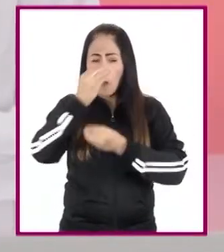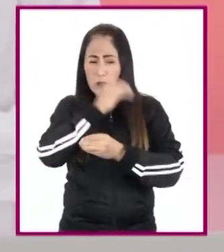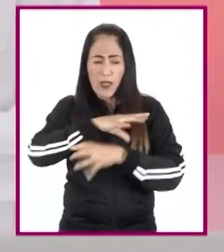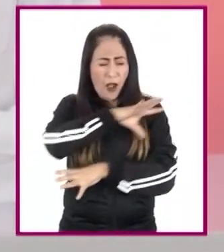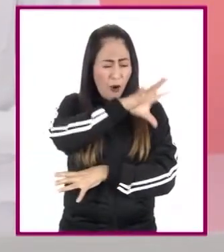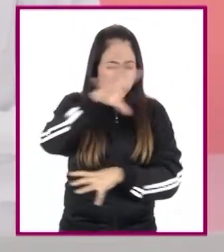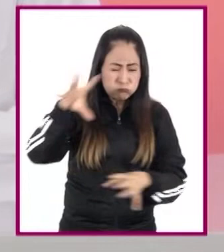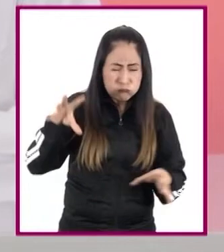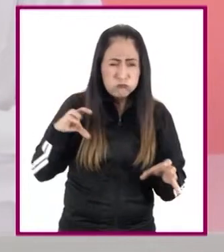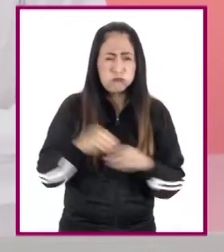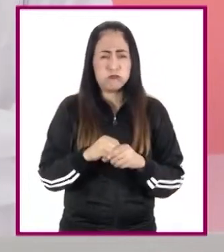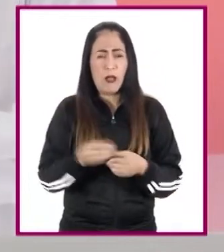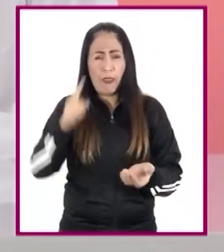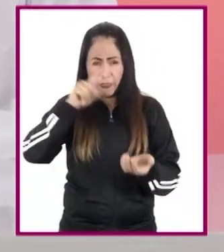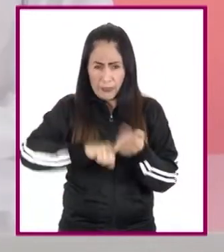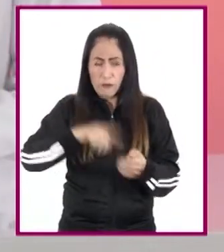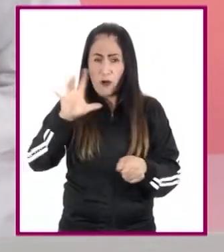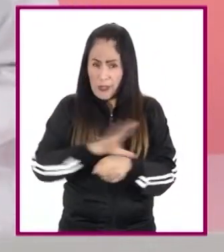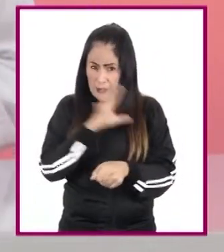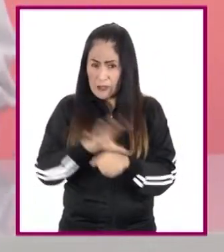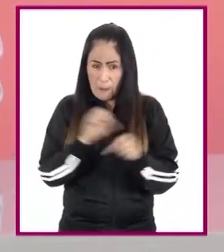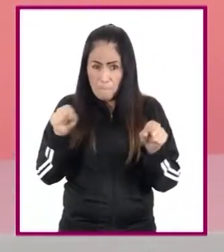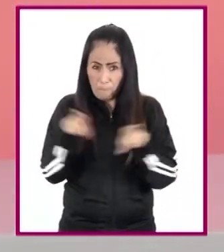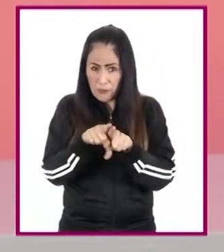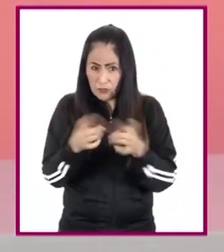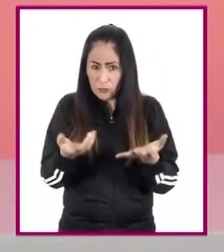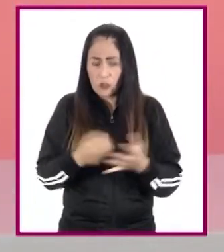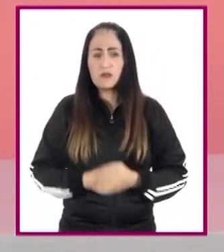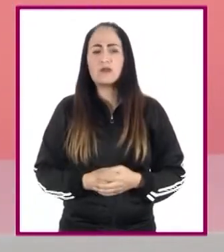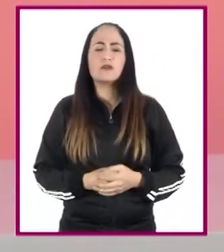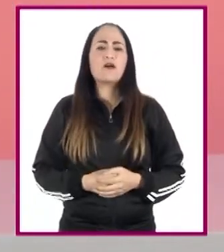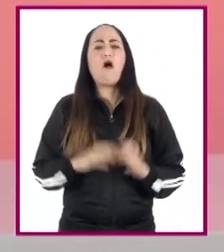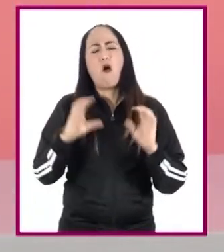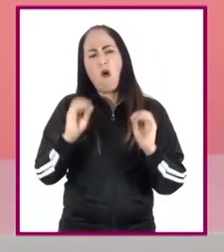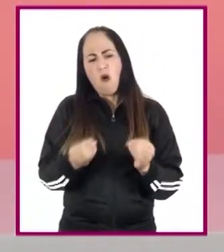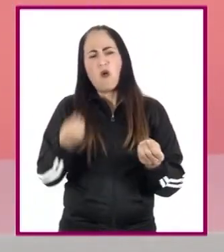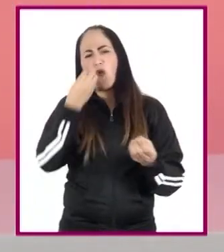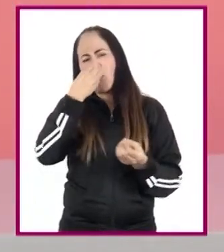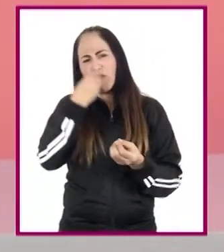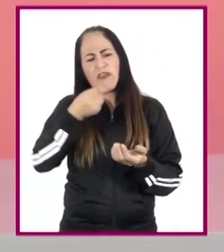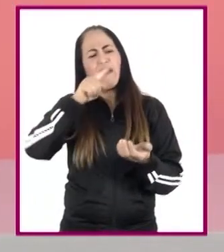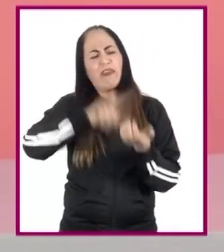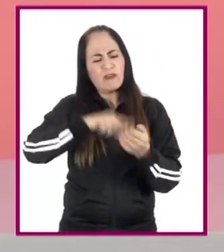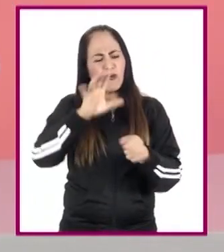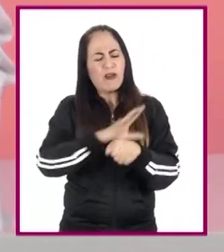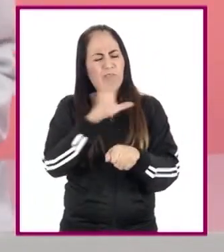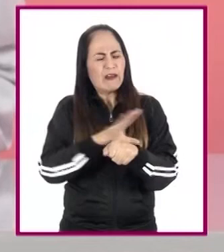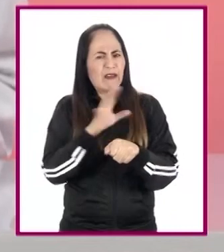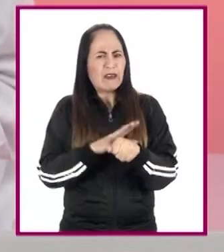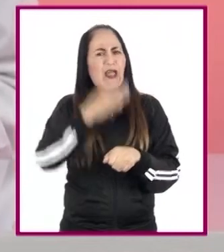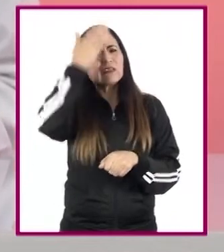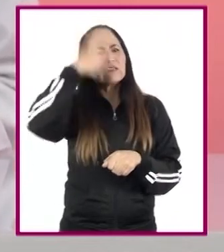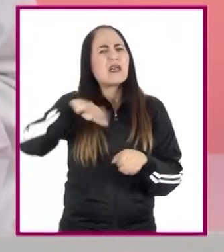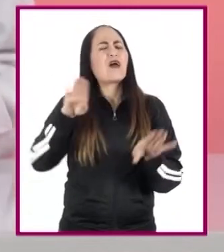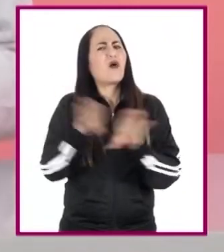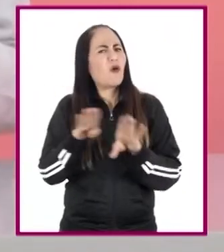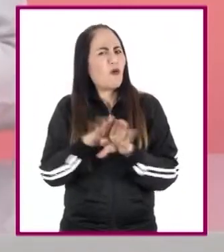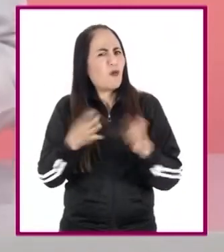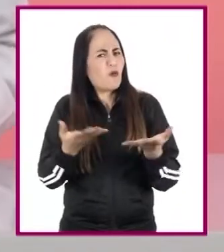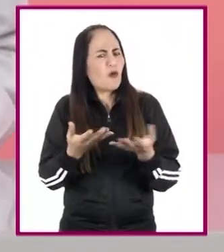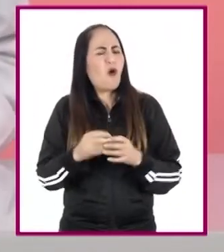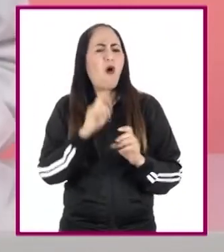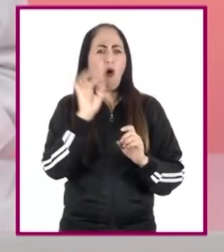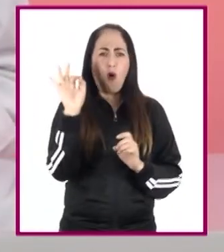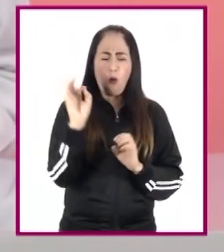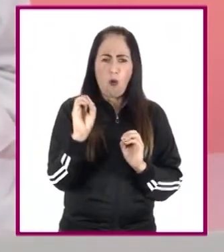cantidad de energía? ¿Cómo se mide la energía contenida en los alimentos? ¿Cómo se puede saber que un alimento tiene un